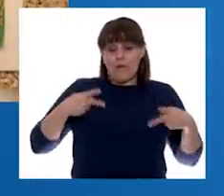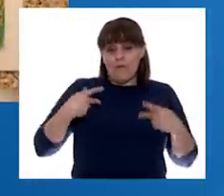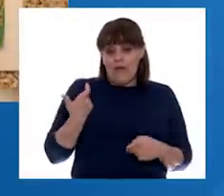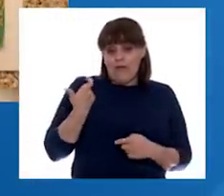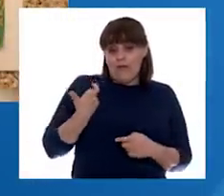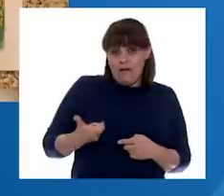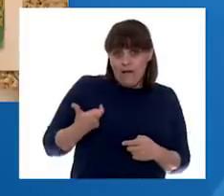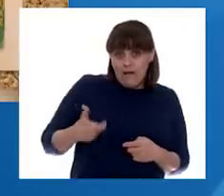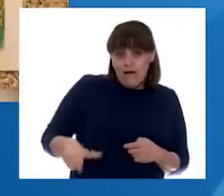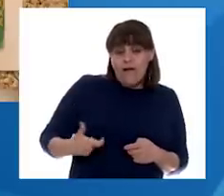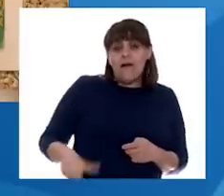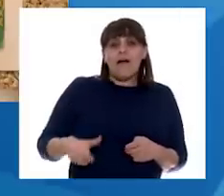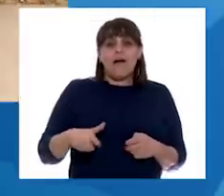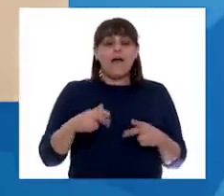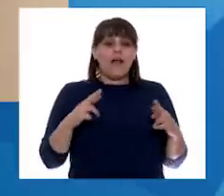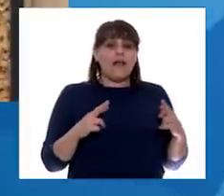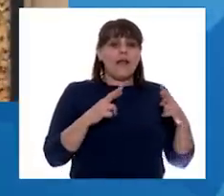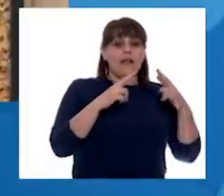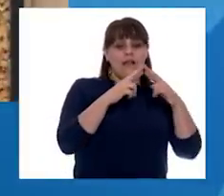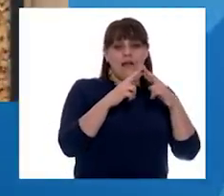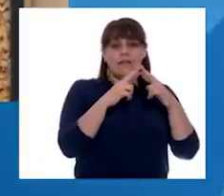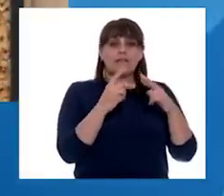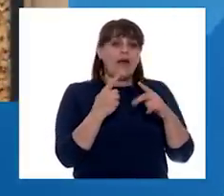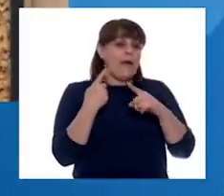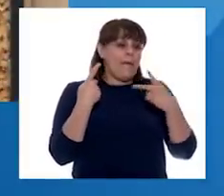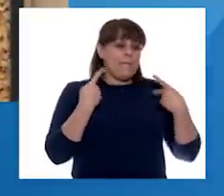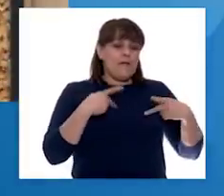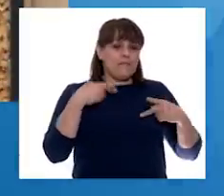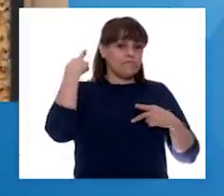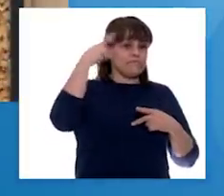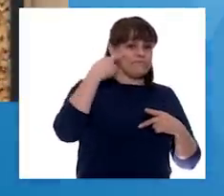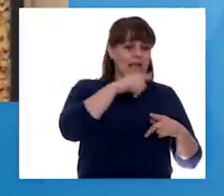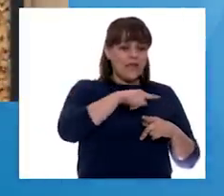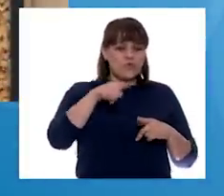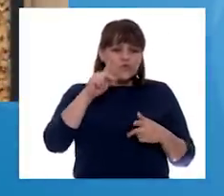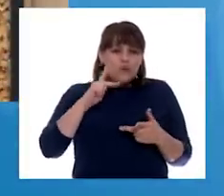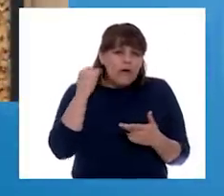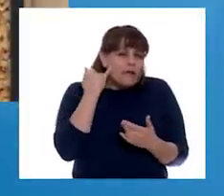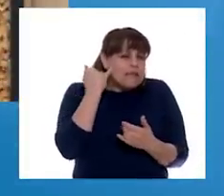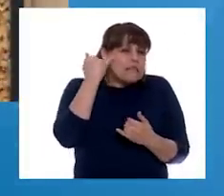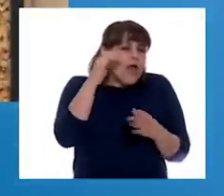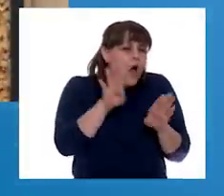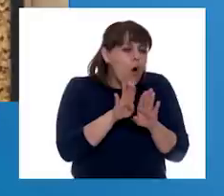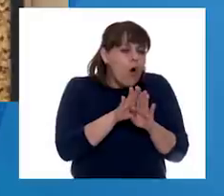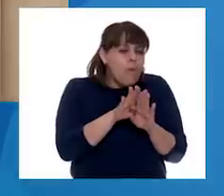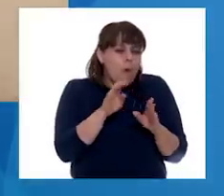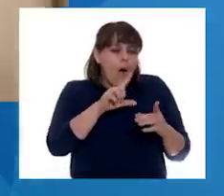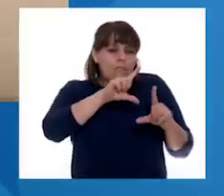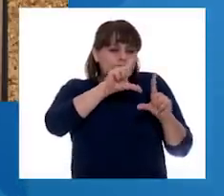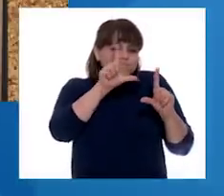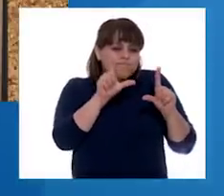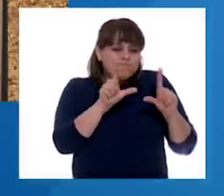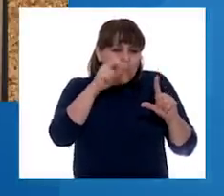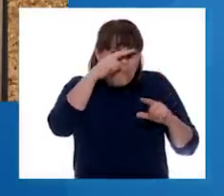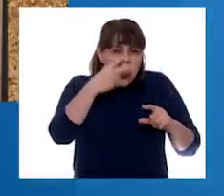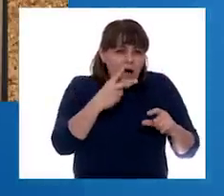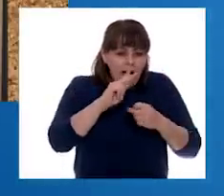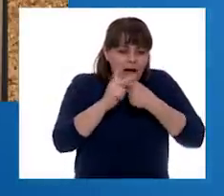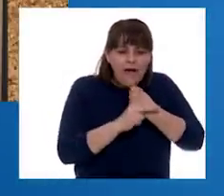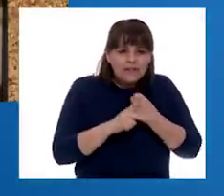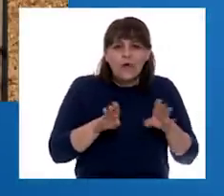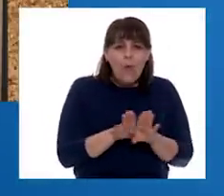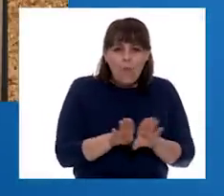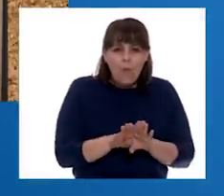los monárquicos y los republicanos, con sus proyectos de nación, dividirían literalmente a la nación. Las leyes del